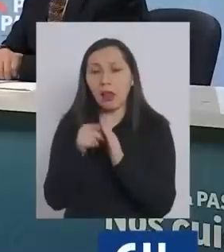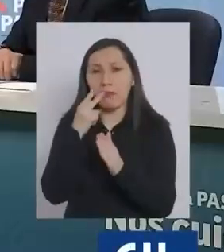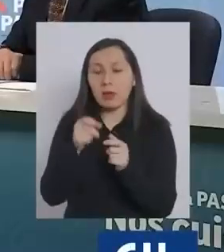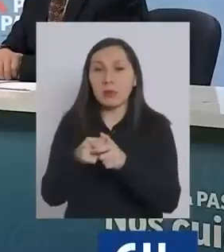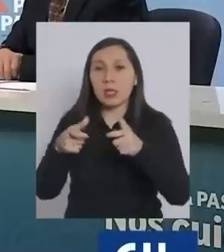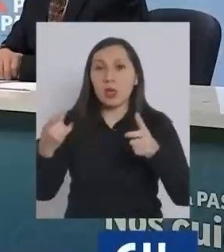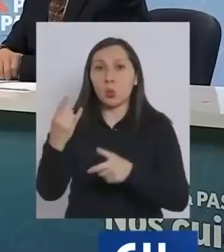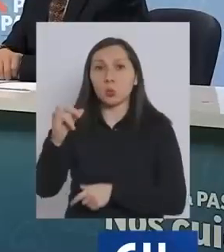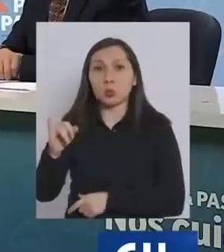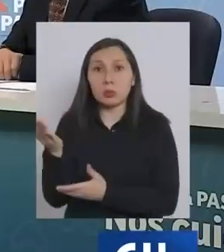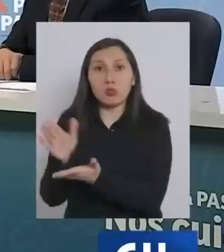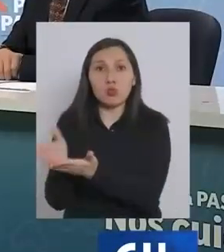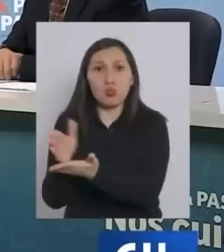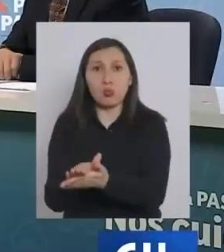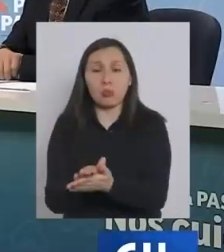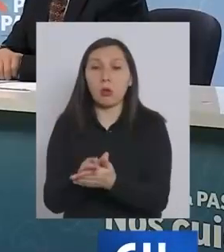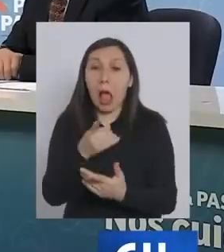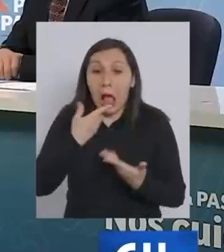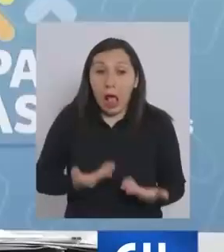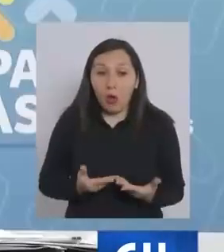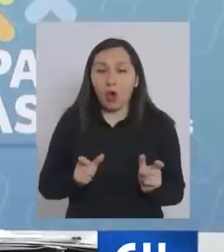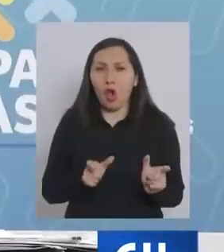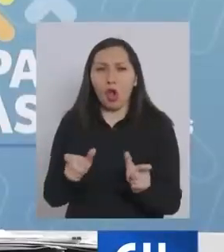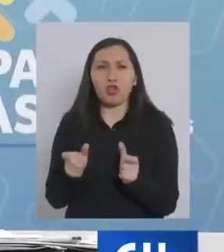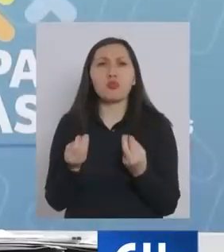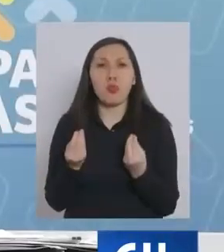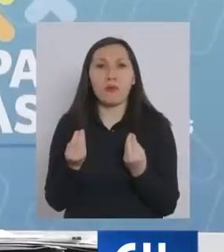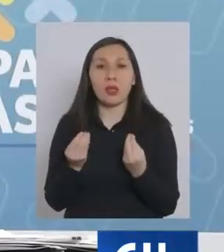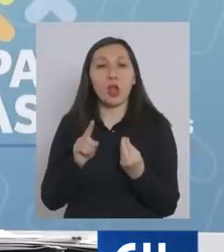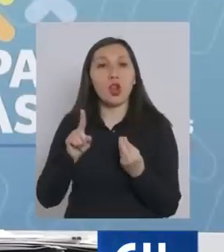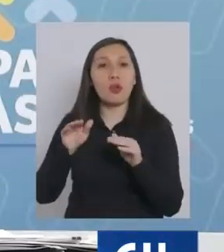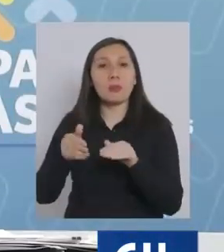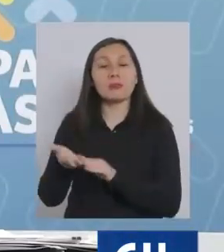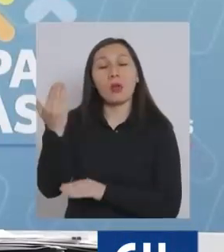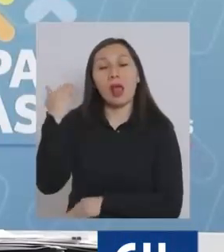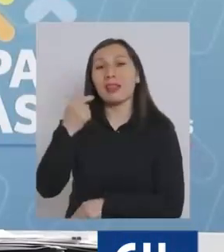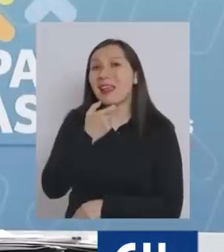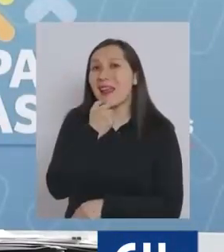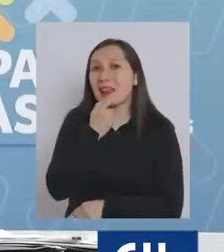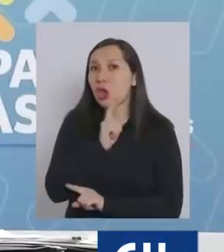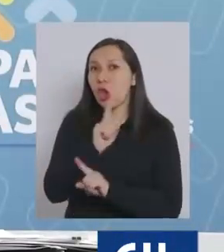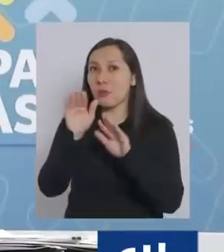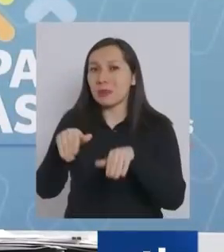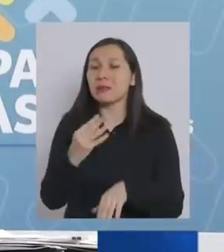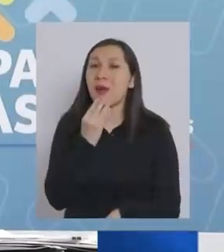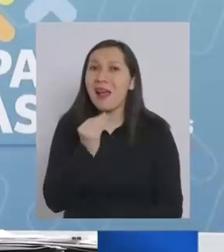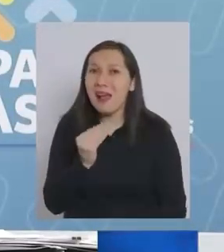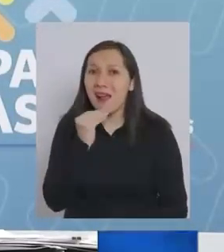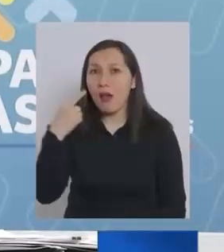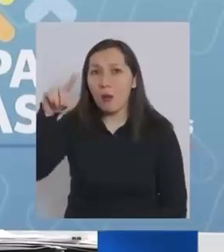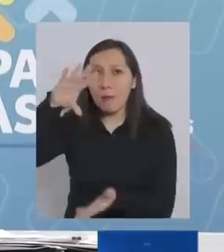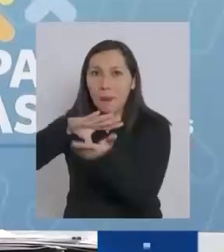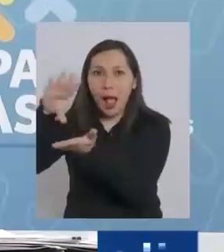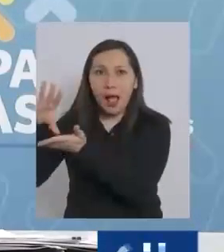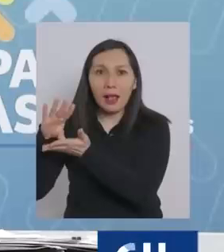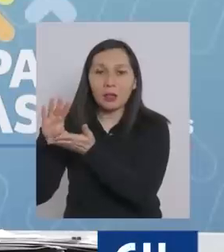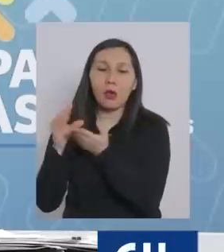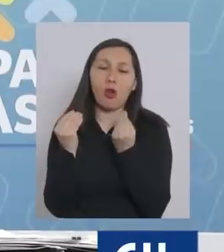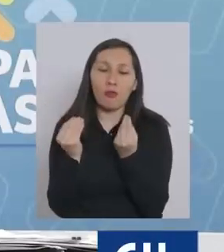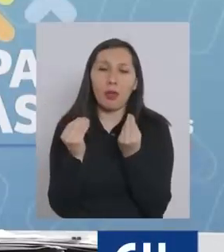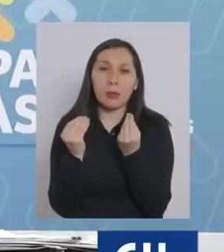ingresos a UCI fallecidos, que es lo que estamos controlando muy bien, que no fue lo que pasó en Inglaterra, que no fue lo que pasó en Israel. Obviamente que